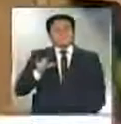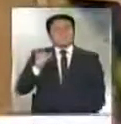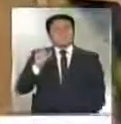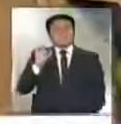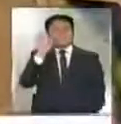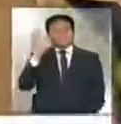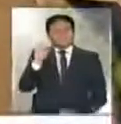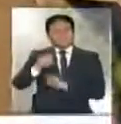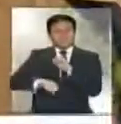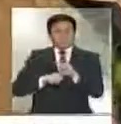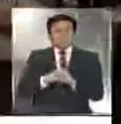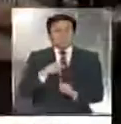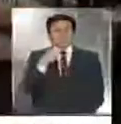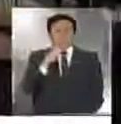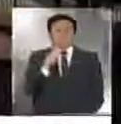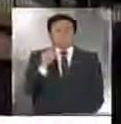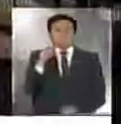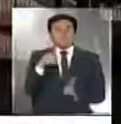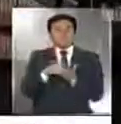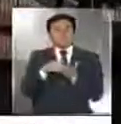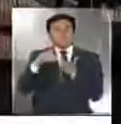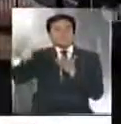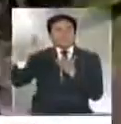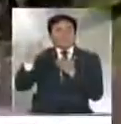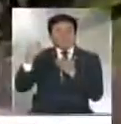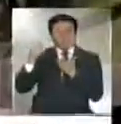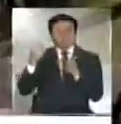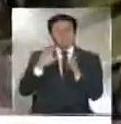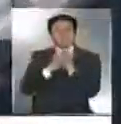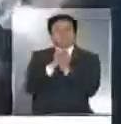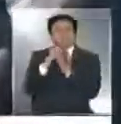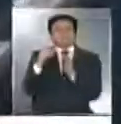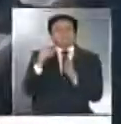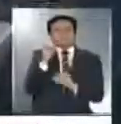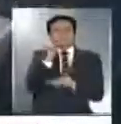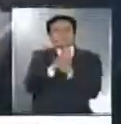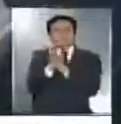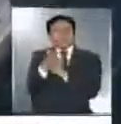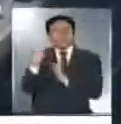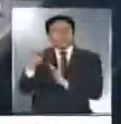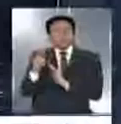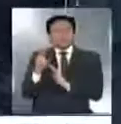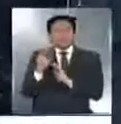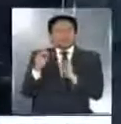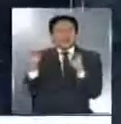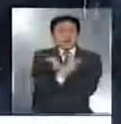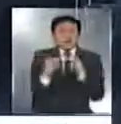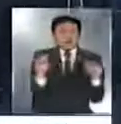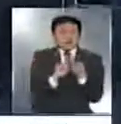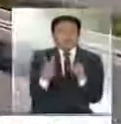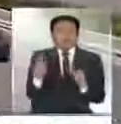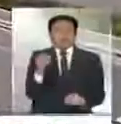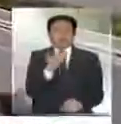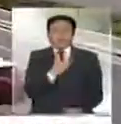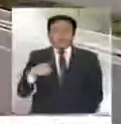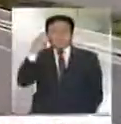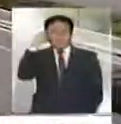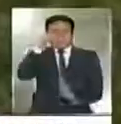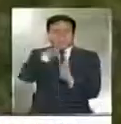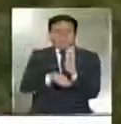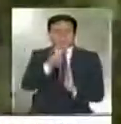17.6% anual, cercano a los 221 mil millones de pesos en todas sus autopistas. En el gobierno consideran bajar la tarifa